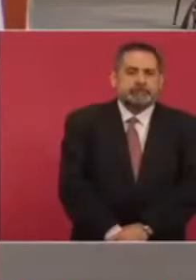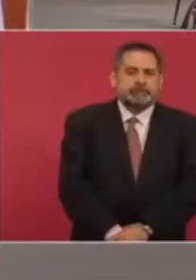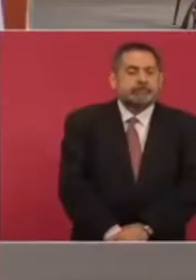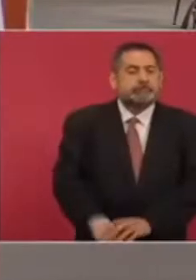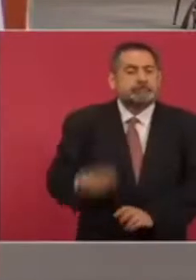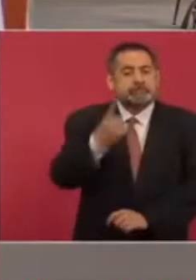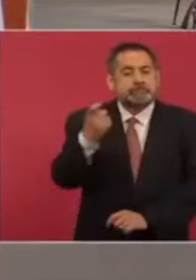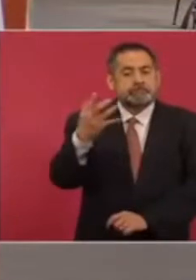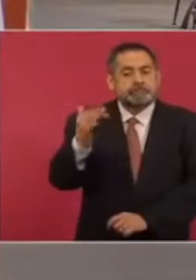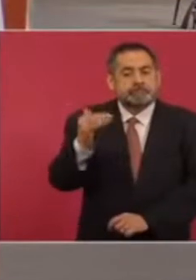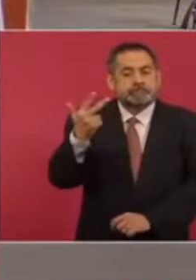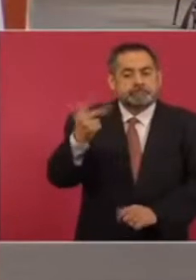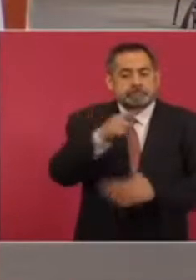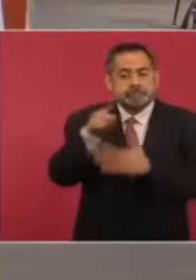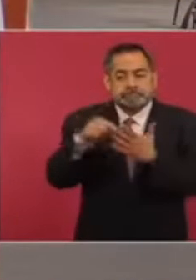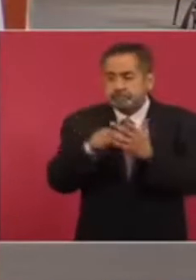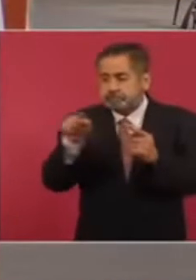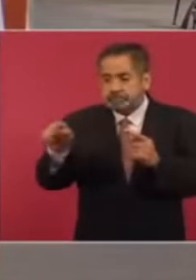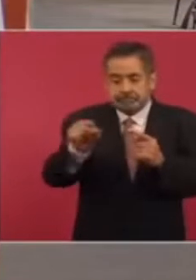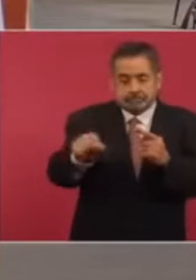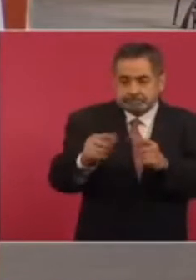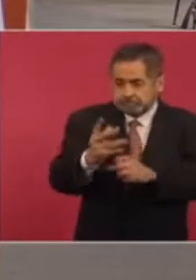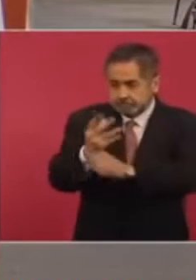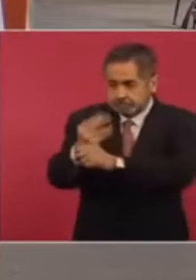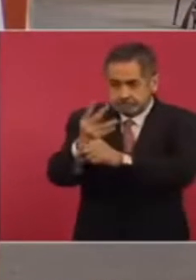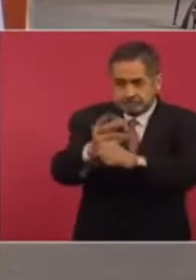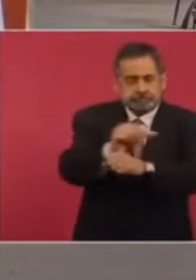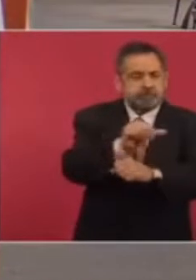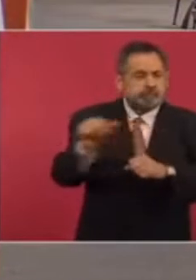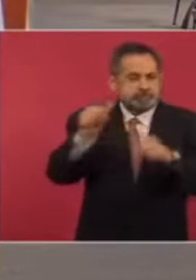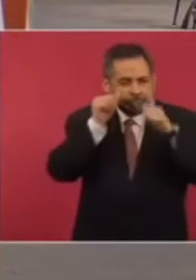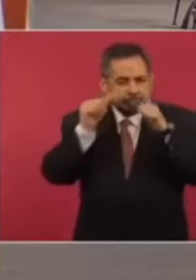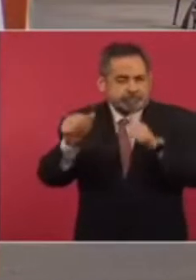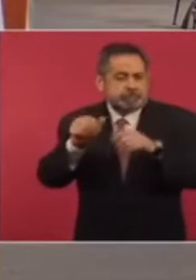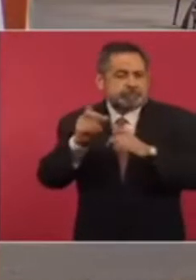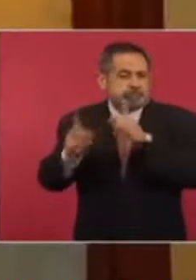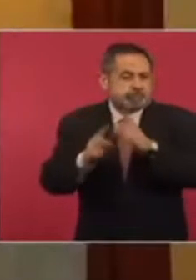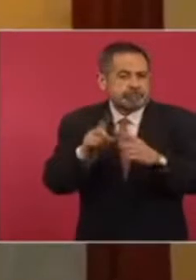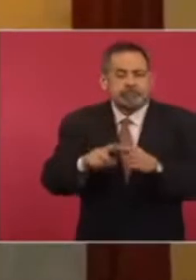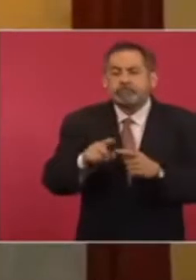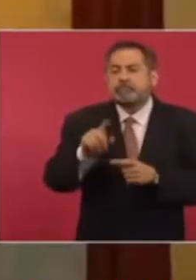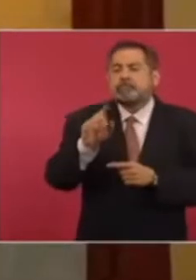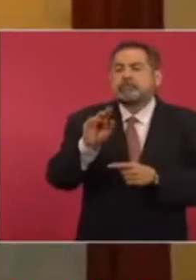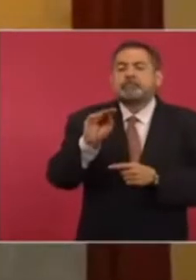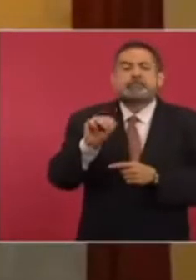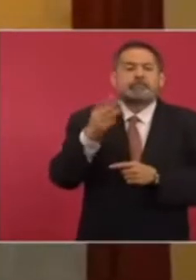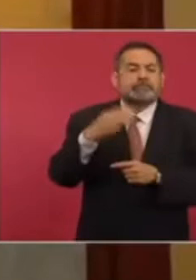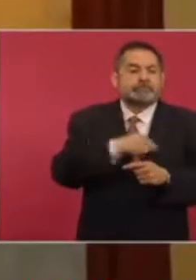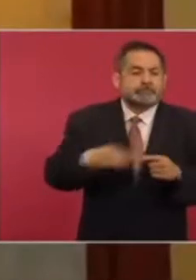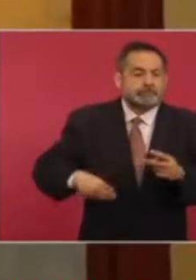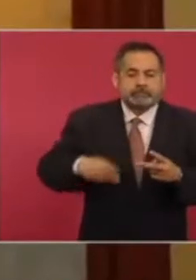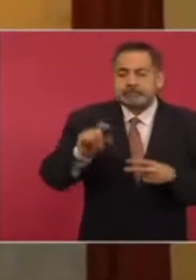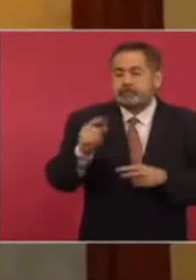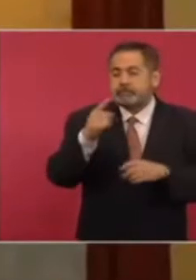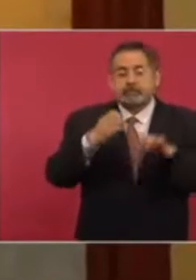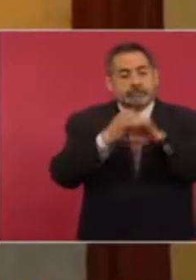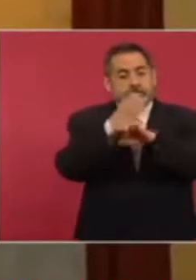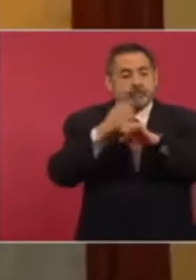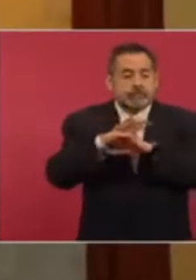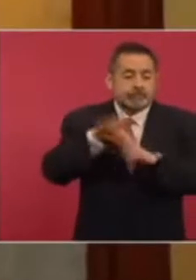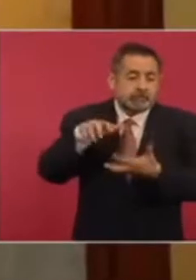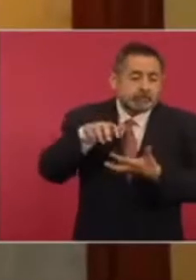tienen diferentes componentes en materia deportiva, 93 municipios, 21 estados, un total de inversión